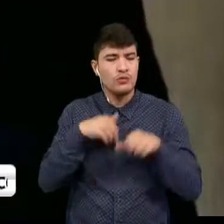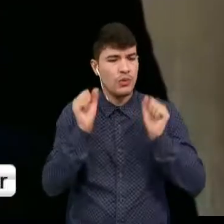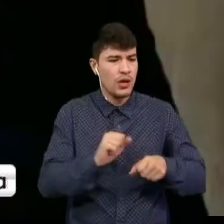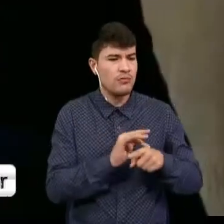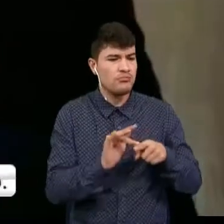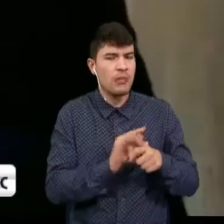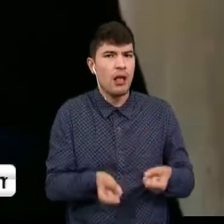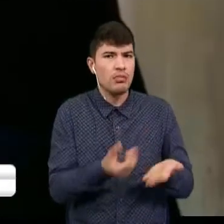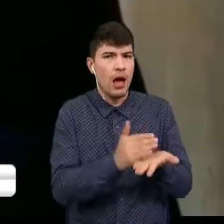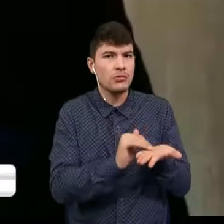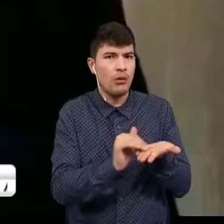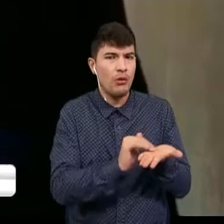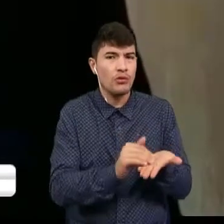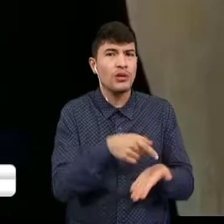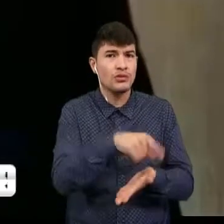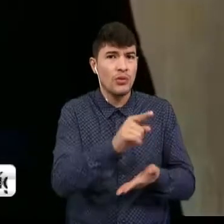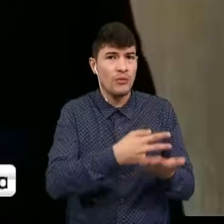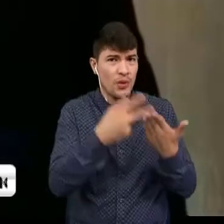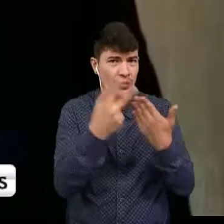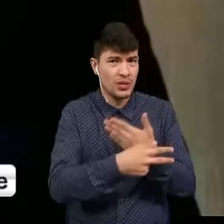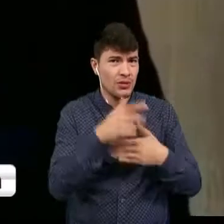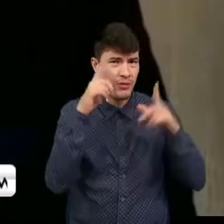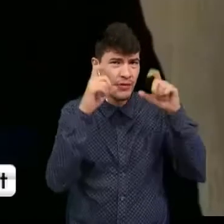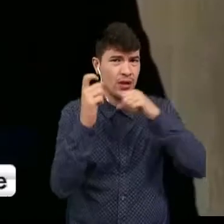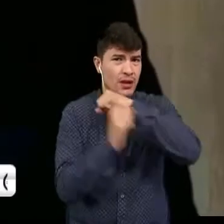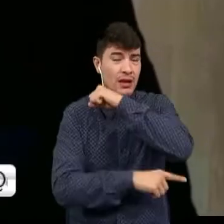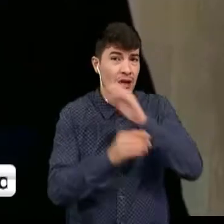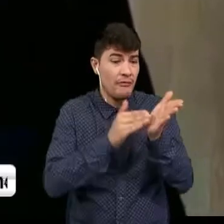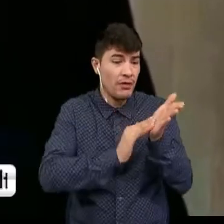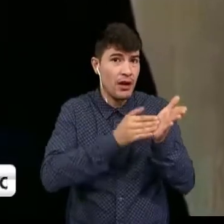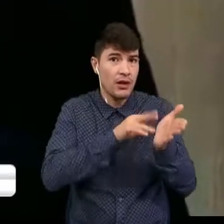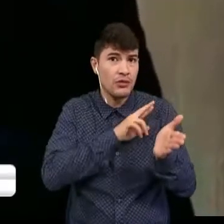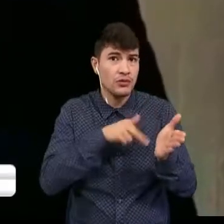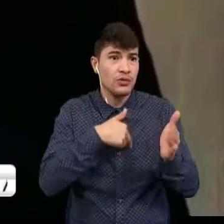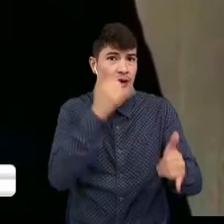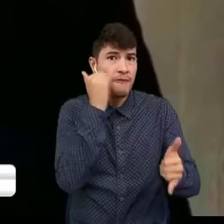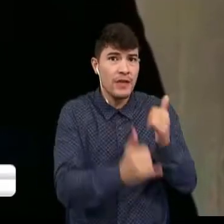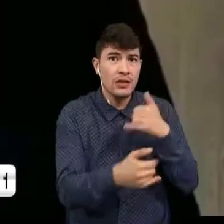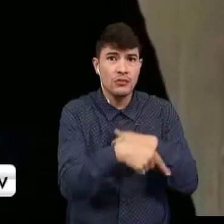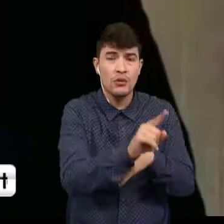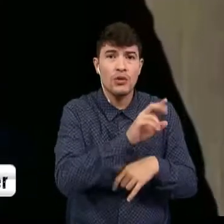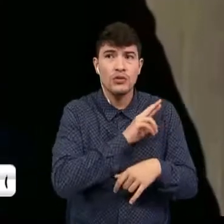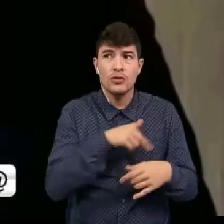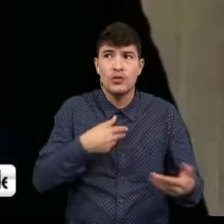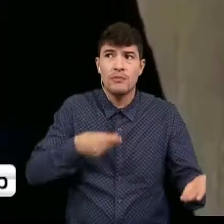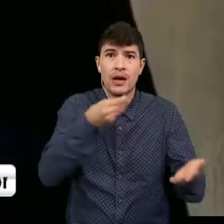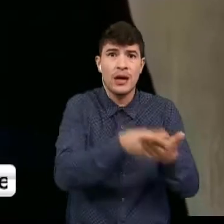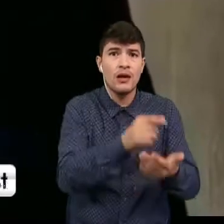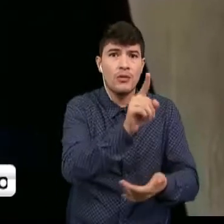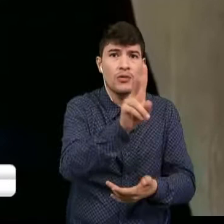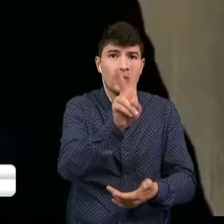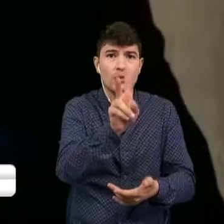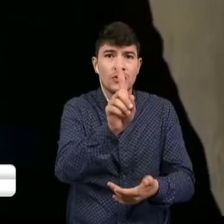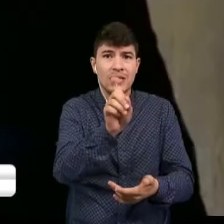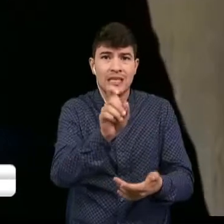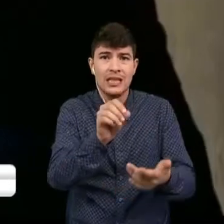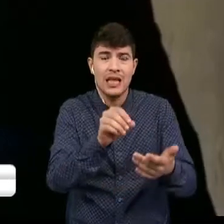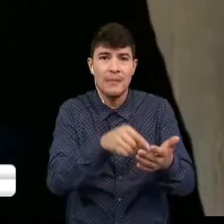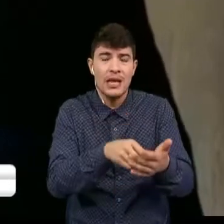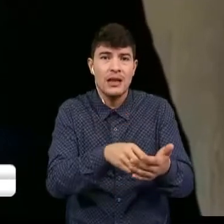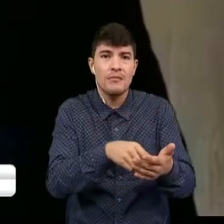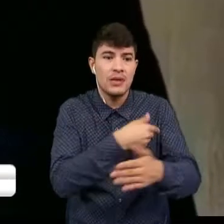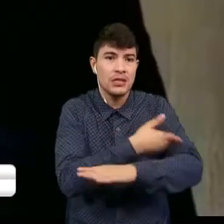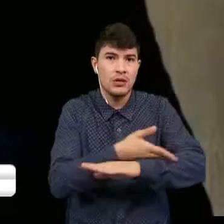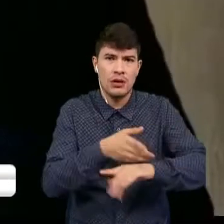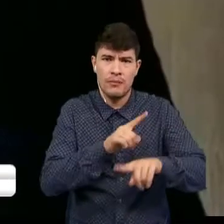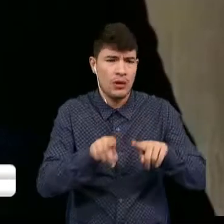solución definitiva a una concesión donde en Floridablanca, en nuestro caso, si llegáramos a acabarla de manera unilateral, tendríamos que pagar casi 160 mil millones de pesos. Luego, no